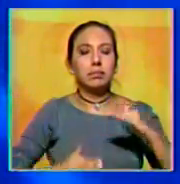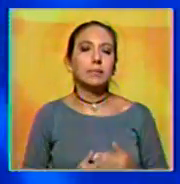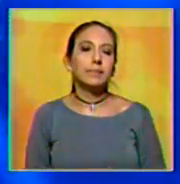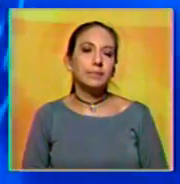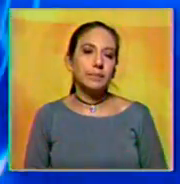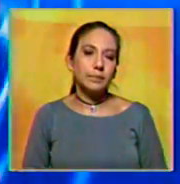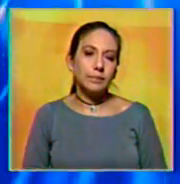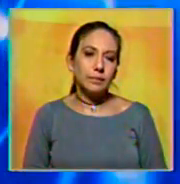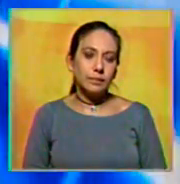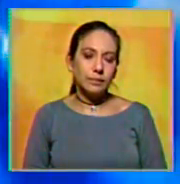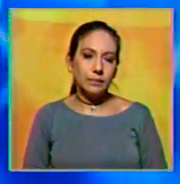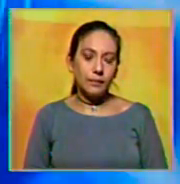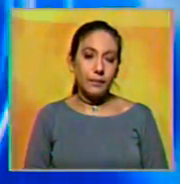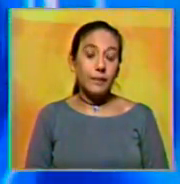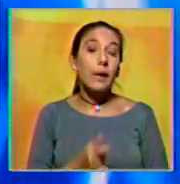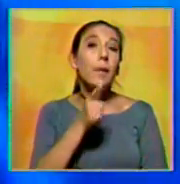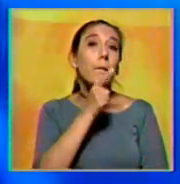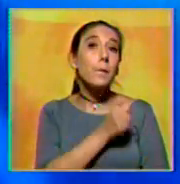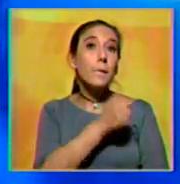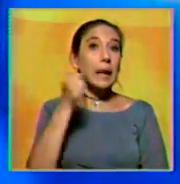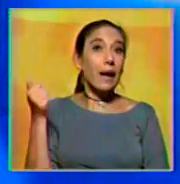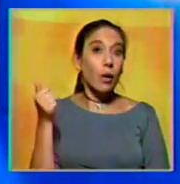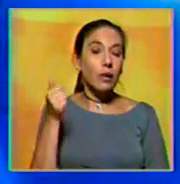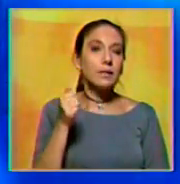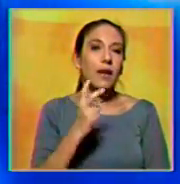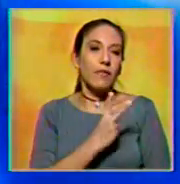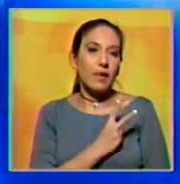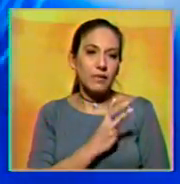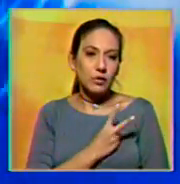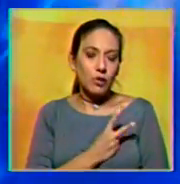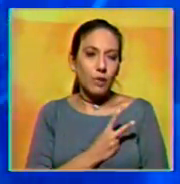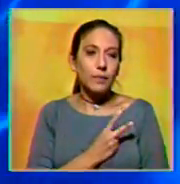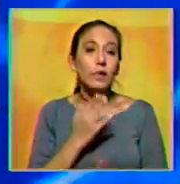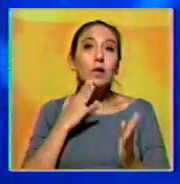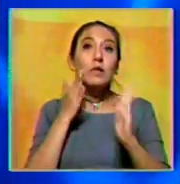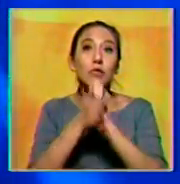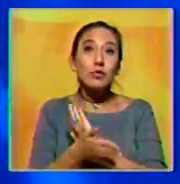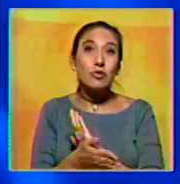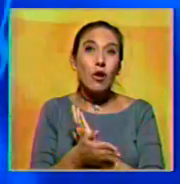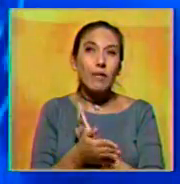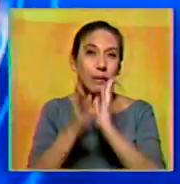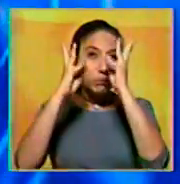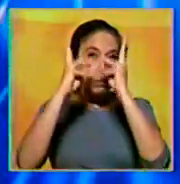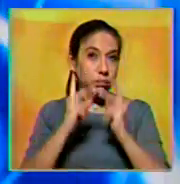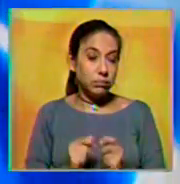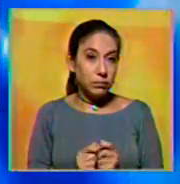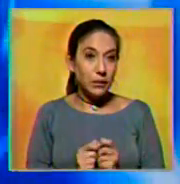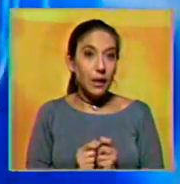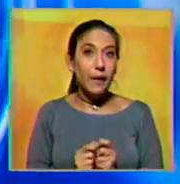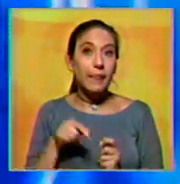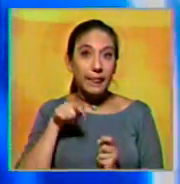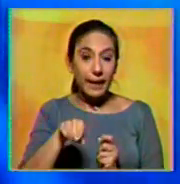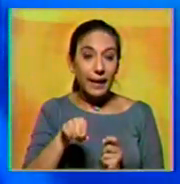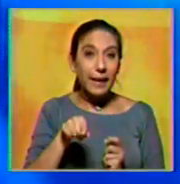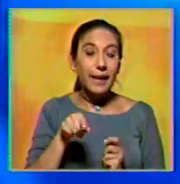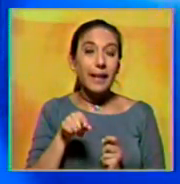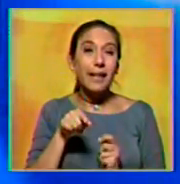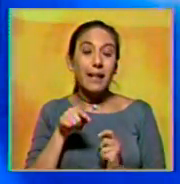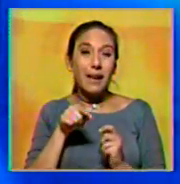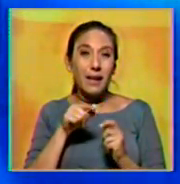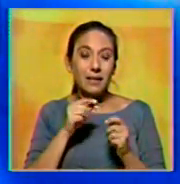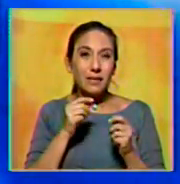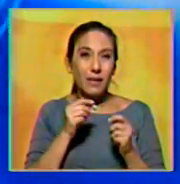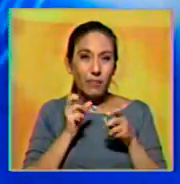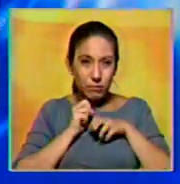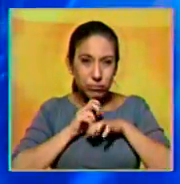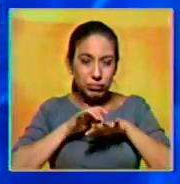Pregunta José Manuel Dopazo desde el estudio. En cuanto a los casos de contagios del virus de influencia H1N1,